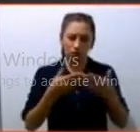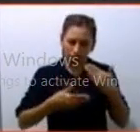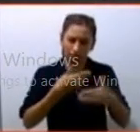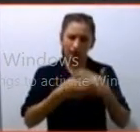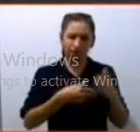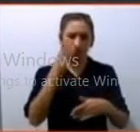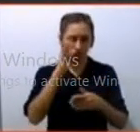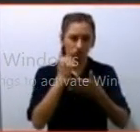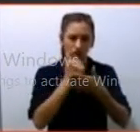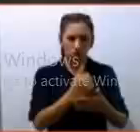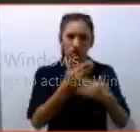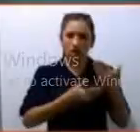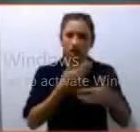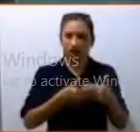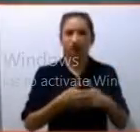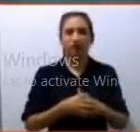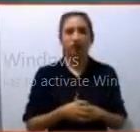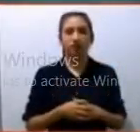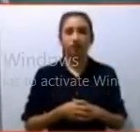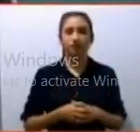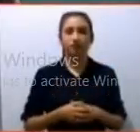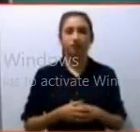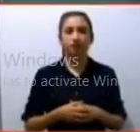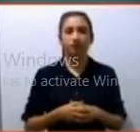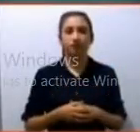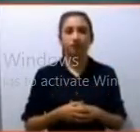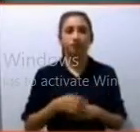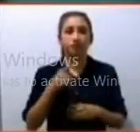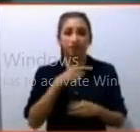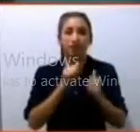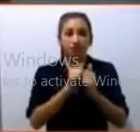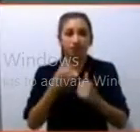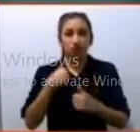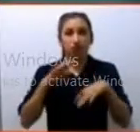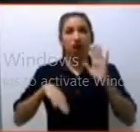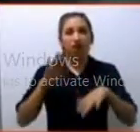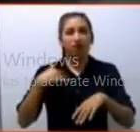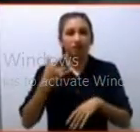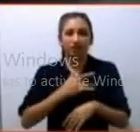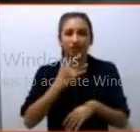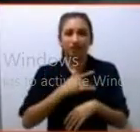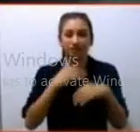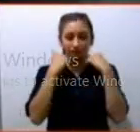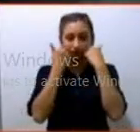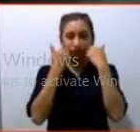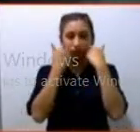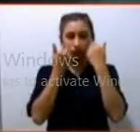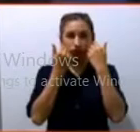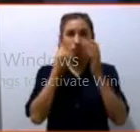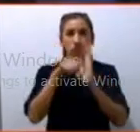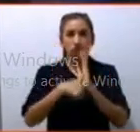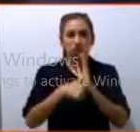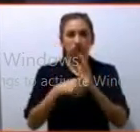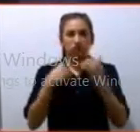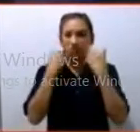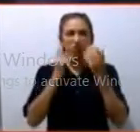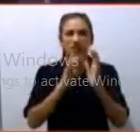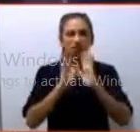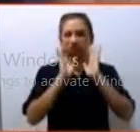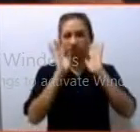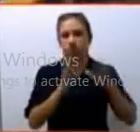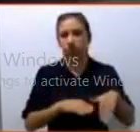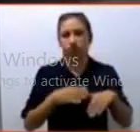ángel que te acompaña. Tenía vergüenza, pero la vergüenza poco a poco se pierde. Yo lloraba,